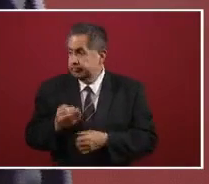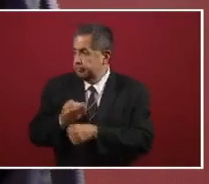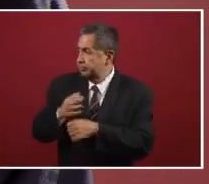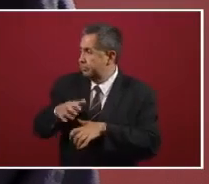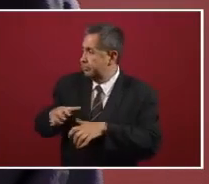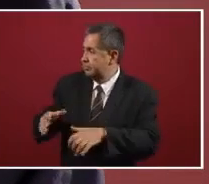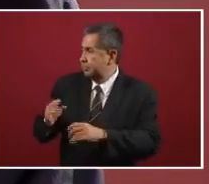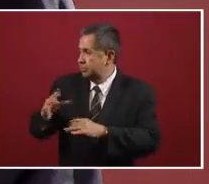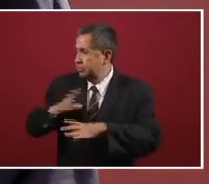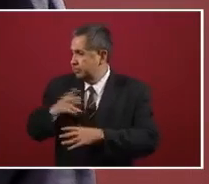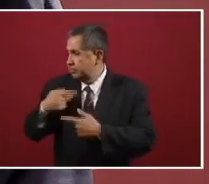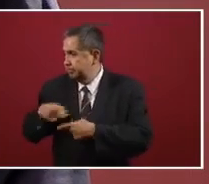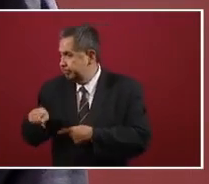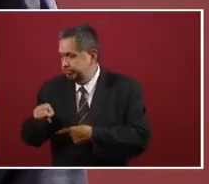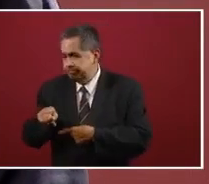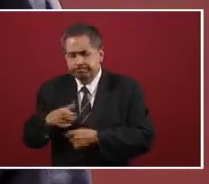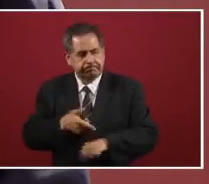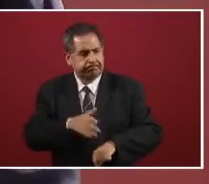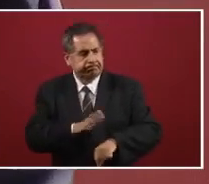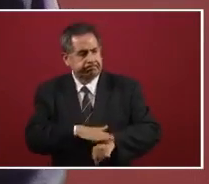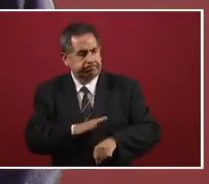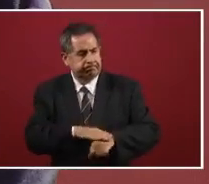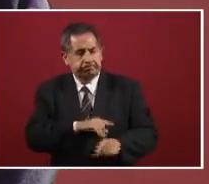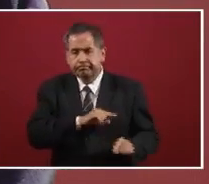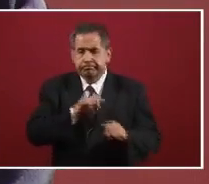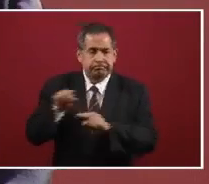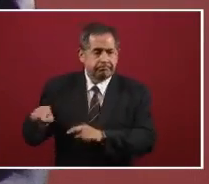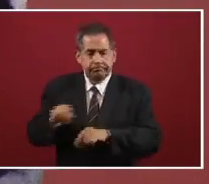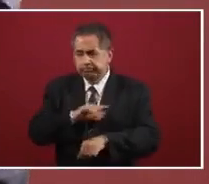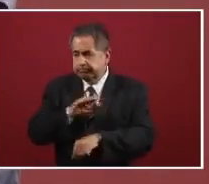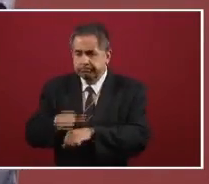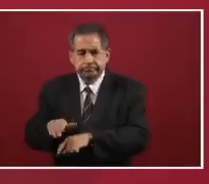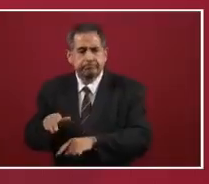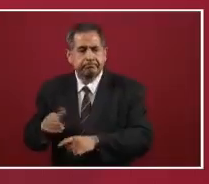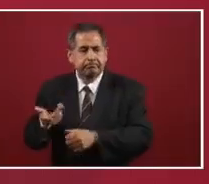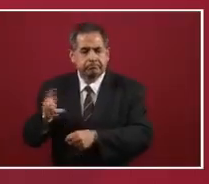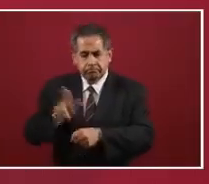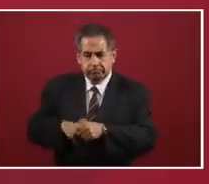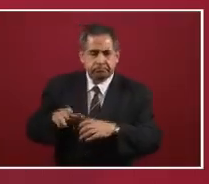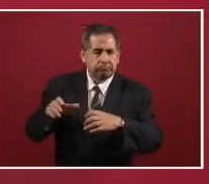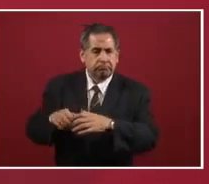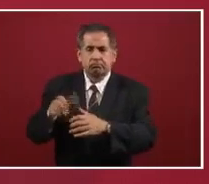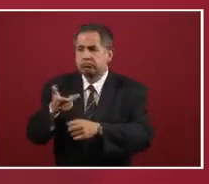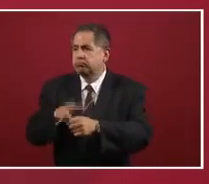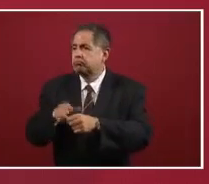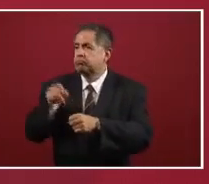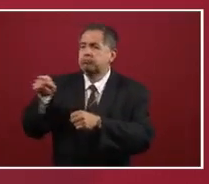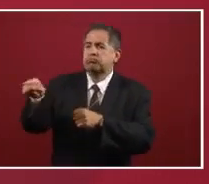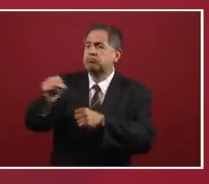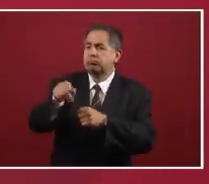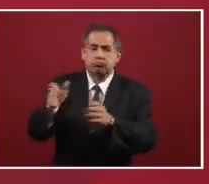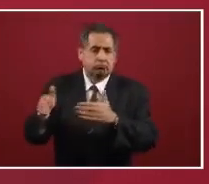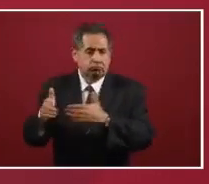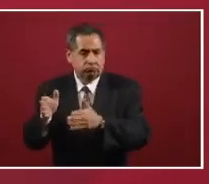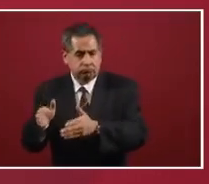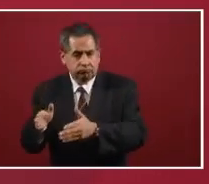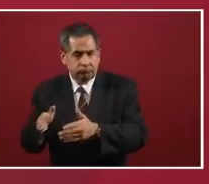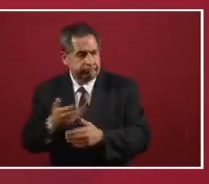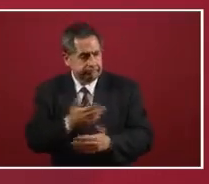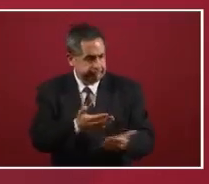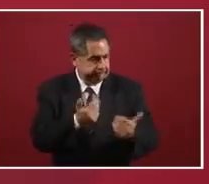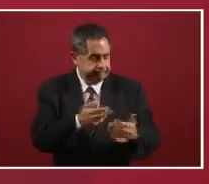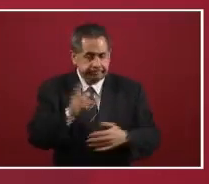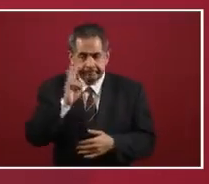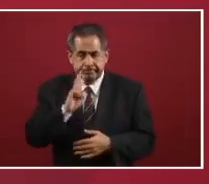de personal en centros de salud, en unidades médicas, en hospitales, se está